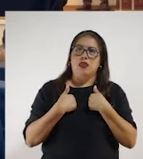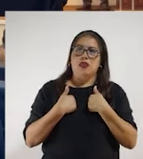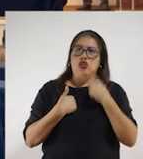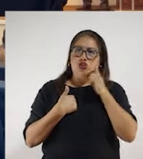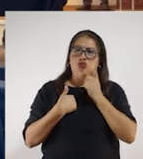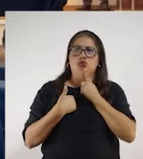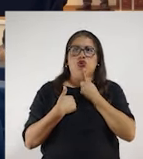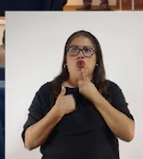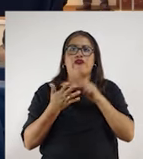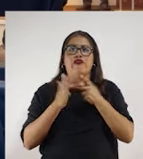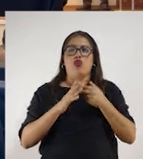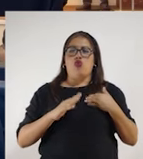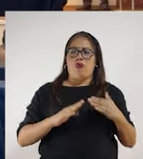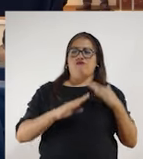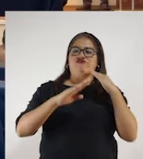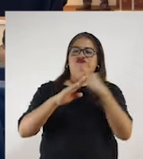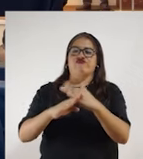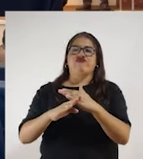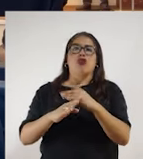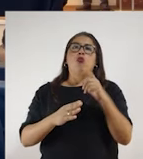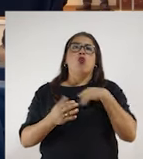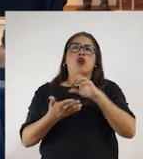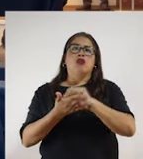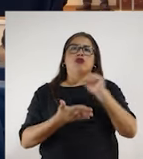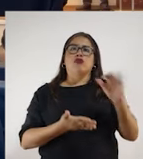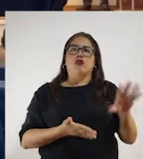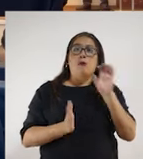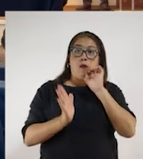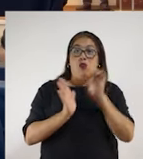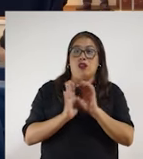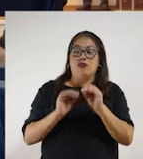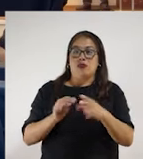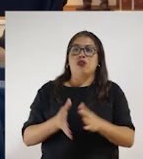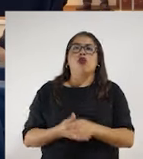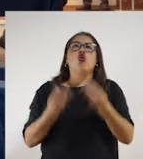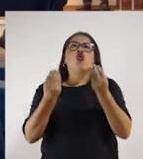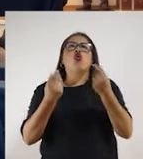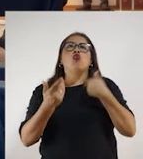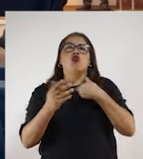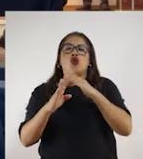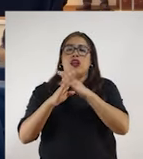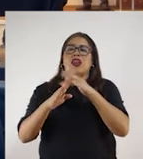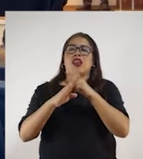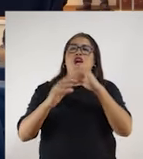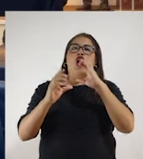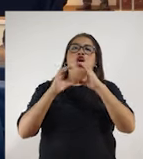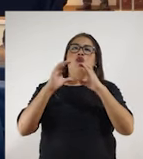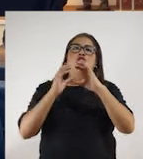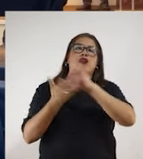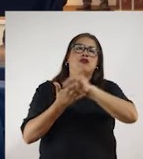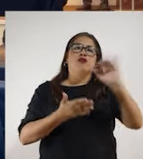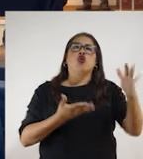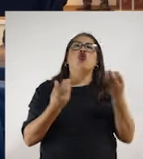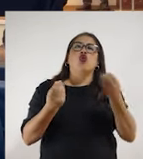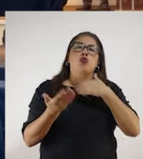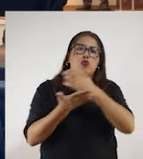una barrera y no estoy en todo caso eliminando la barrera, por poner un ejemplo. ¿Cómo podría eliminar la barrera?